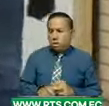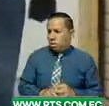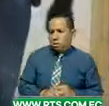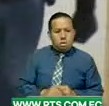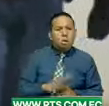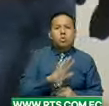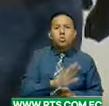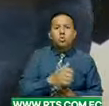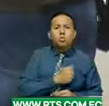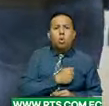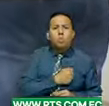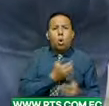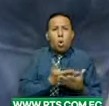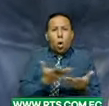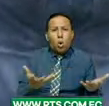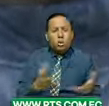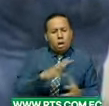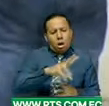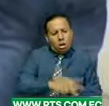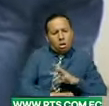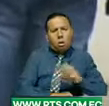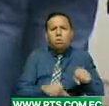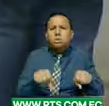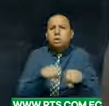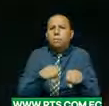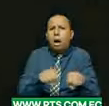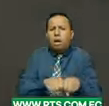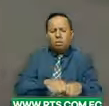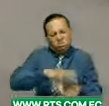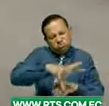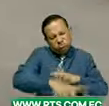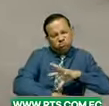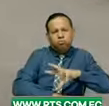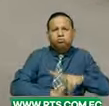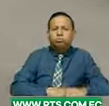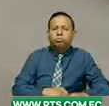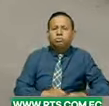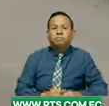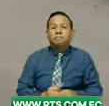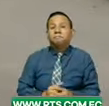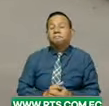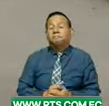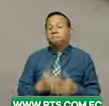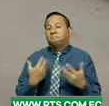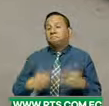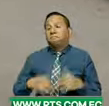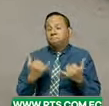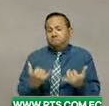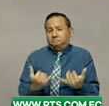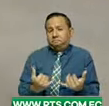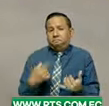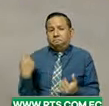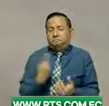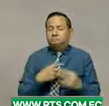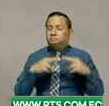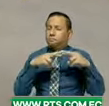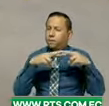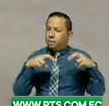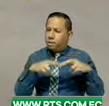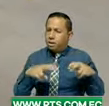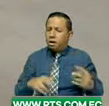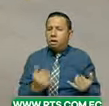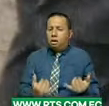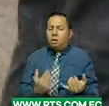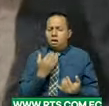pertenencias, especialmente sus zapatos. Ya estamos en las primeras diligencias investigativas, tener indicios de las personas que